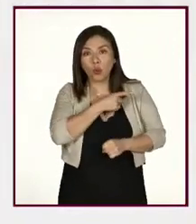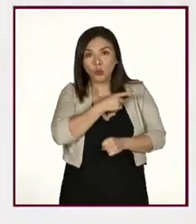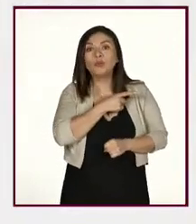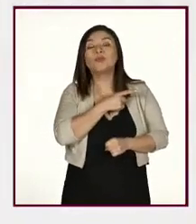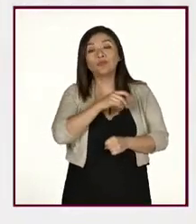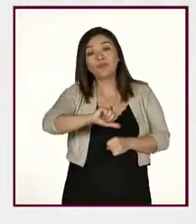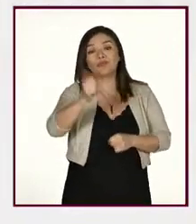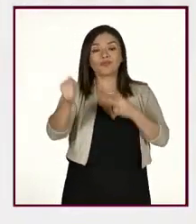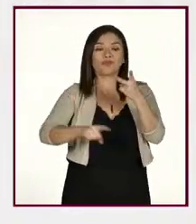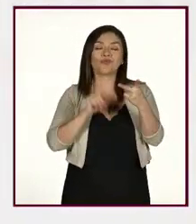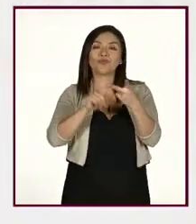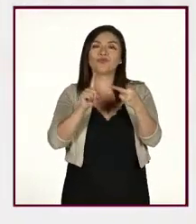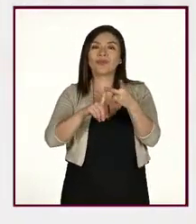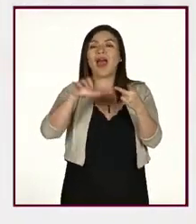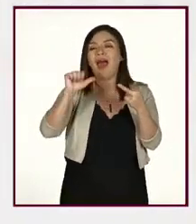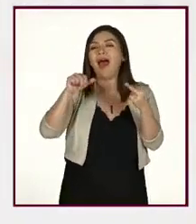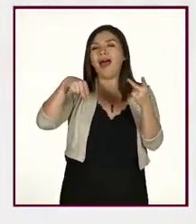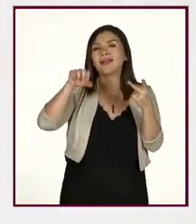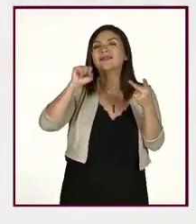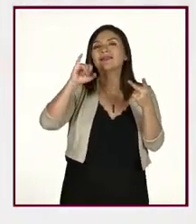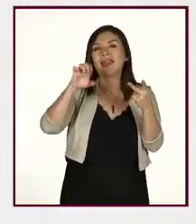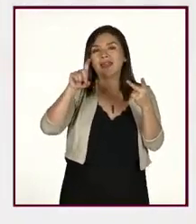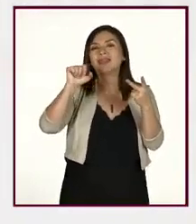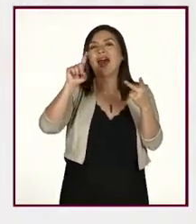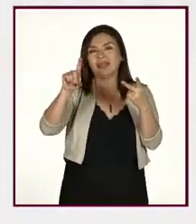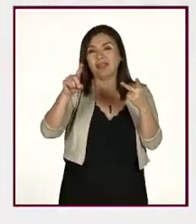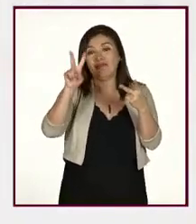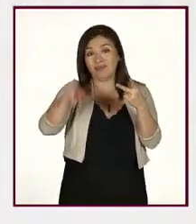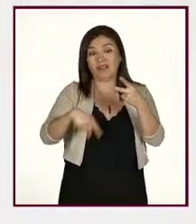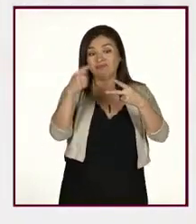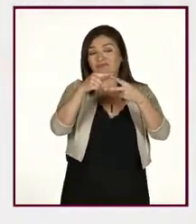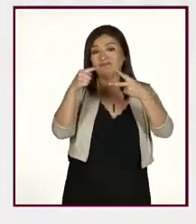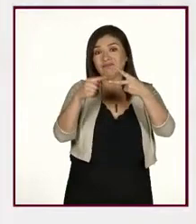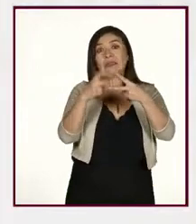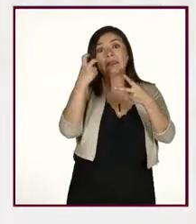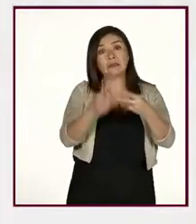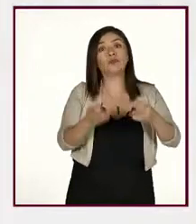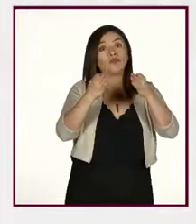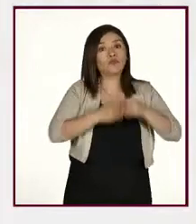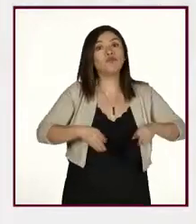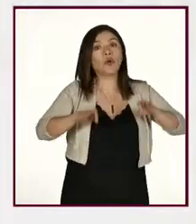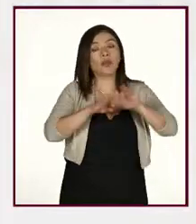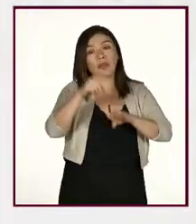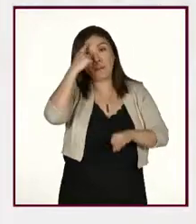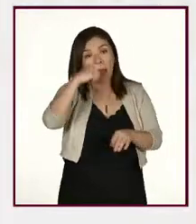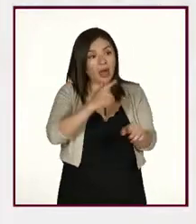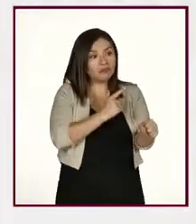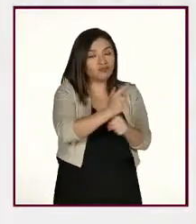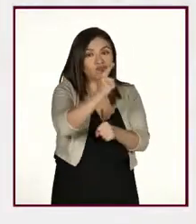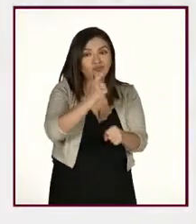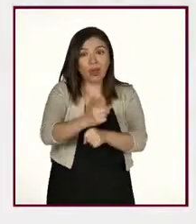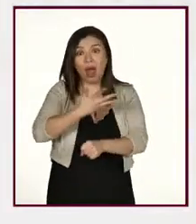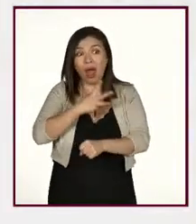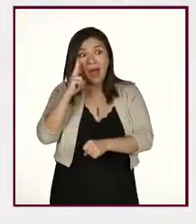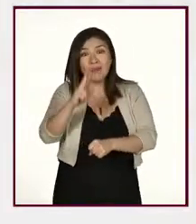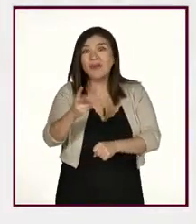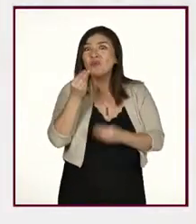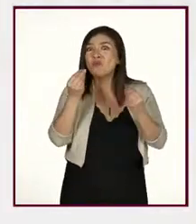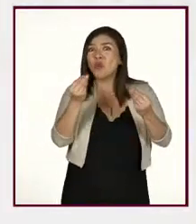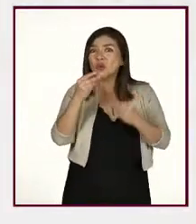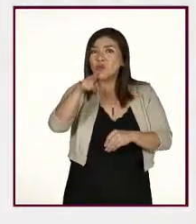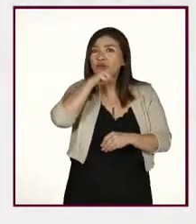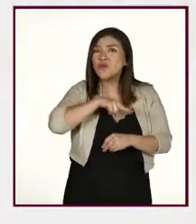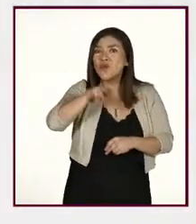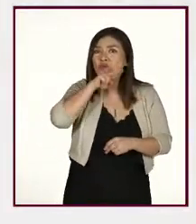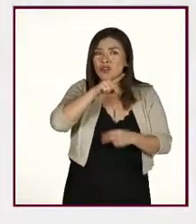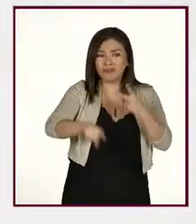¿sí? Y la otra, pues la cuestión de la ansiedad. Entonces estos dos componentes son importantes para el diagnóstico, la presencia de estas preocupaciones y